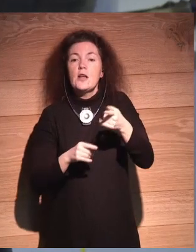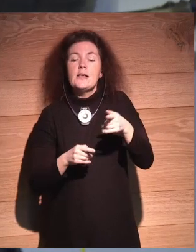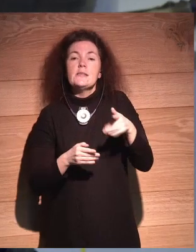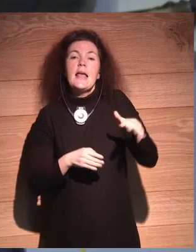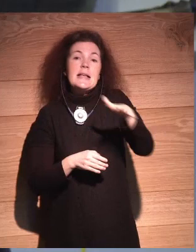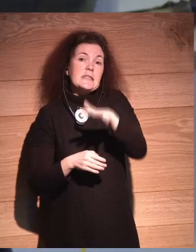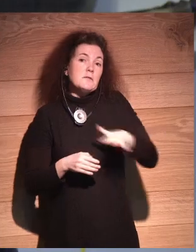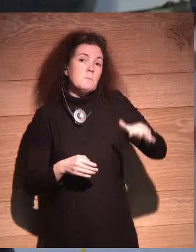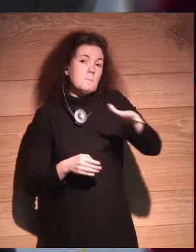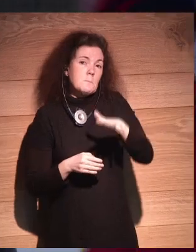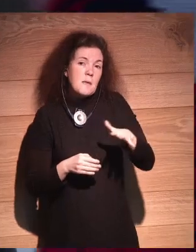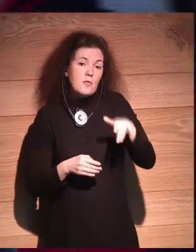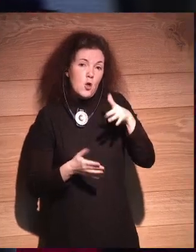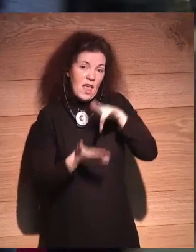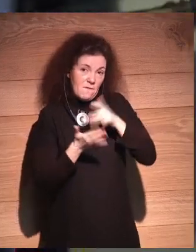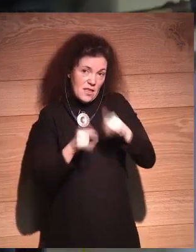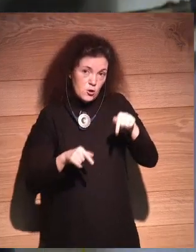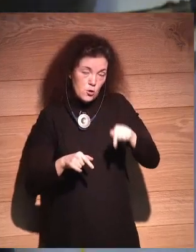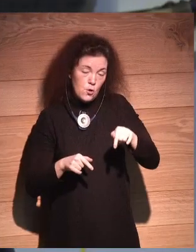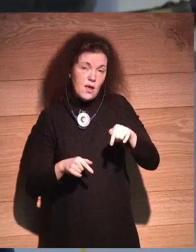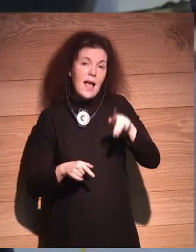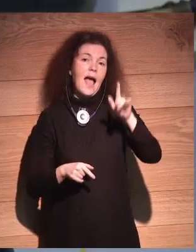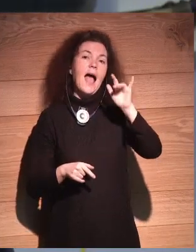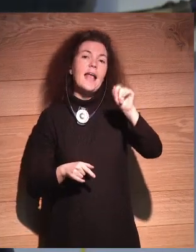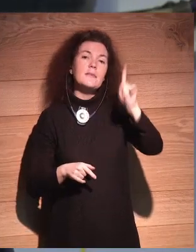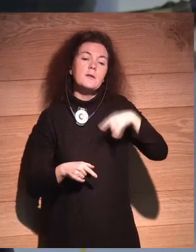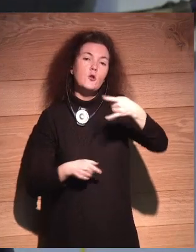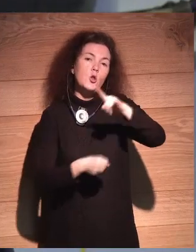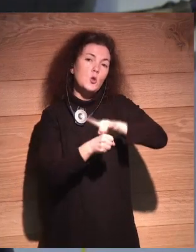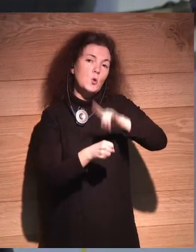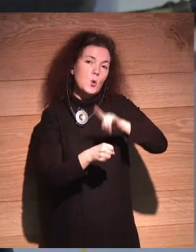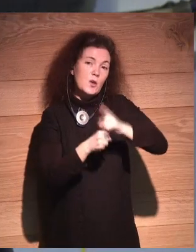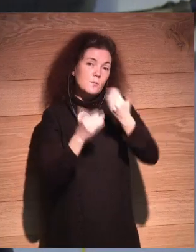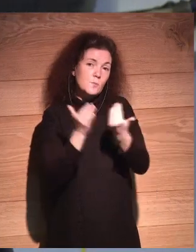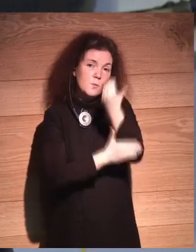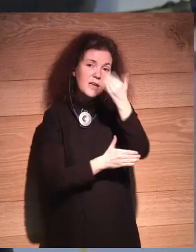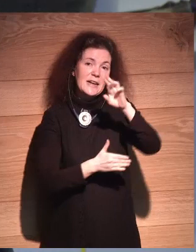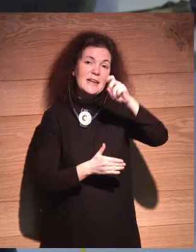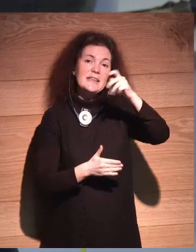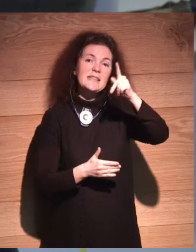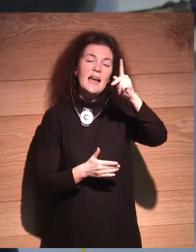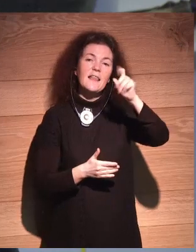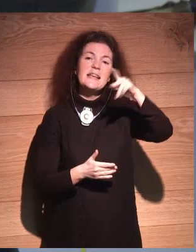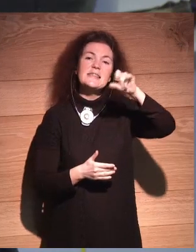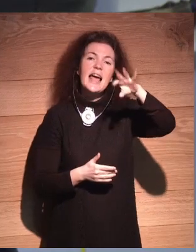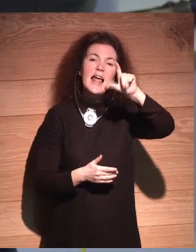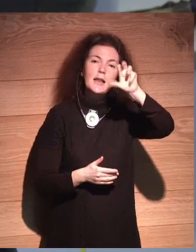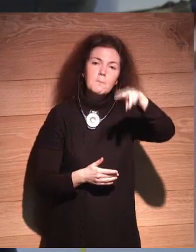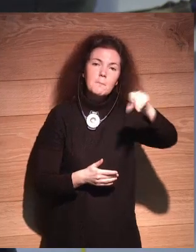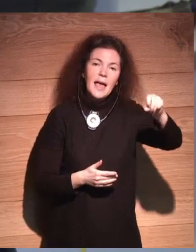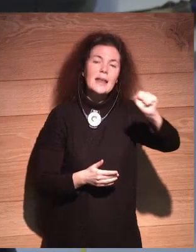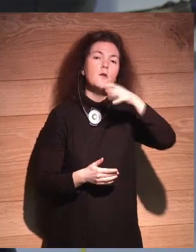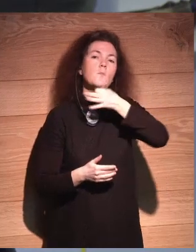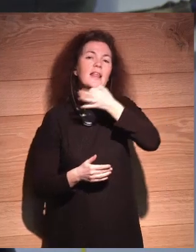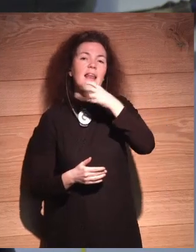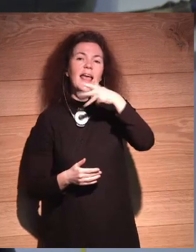el espacio, además del evento que tenemos hoy, pues vamos a tener el lunes que viene por la mañana a Richard Stallman, luego tendremos por la tarde